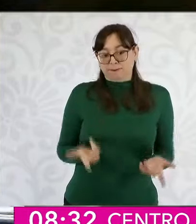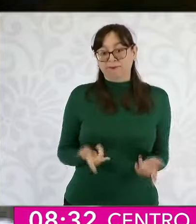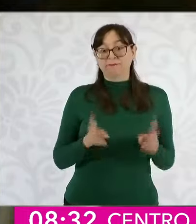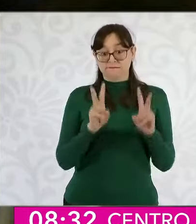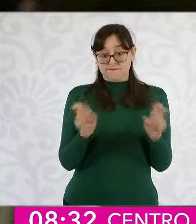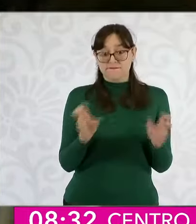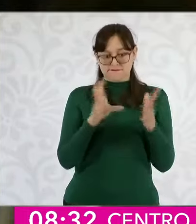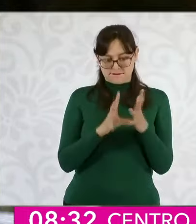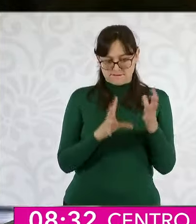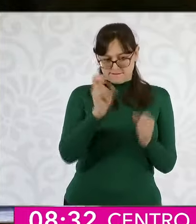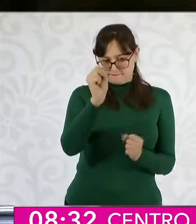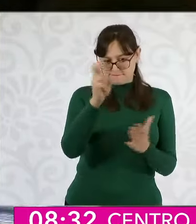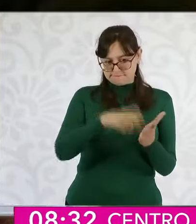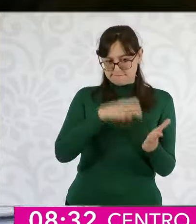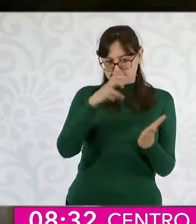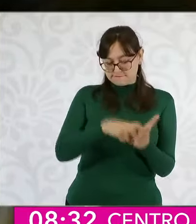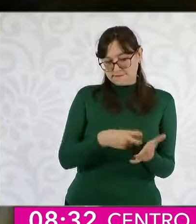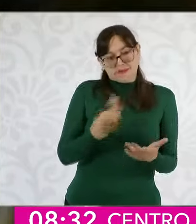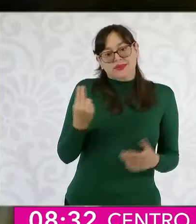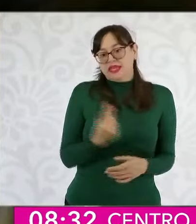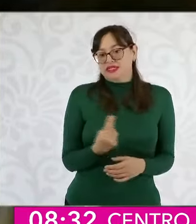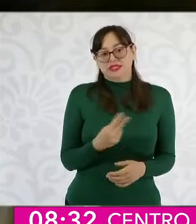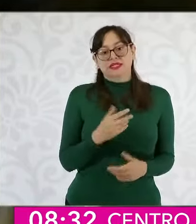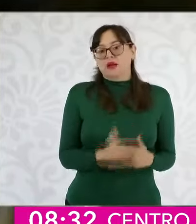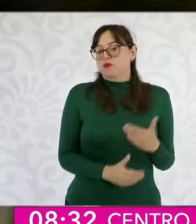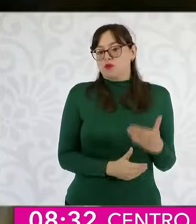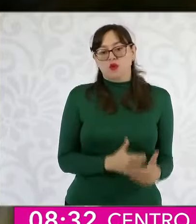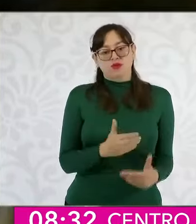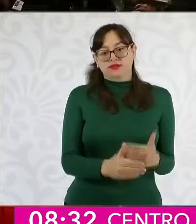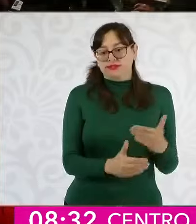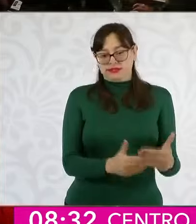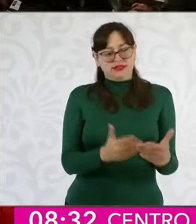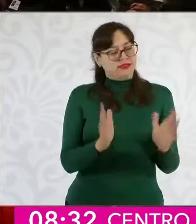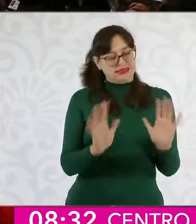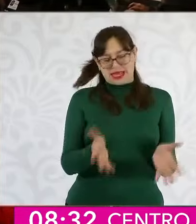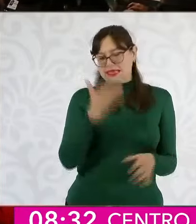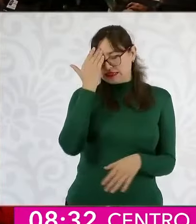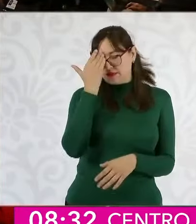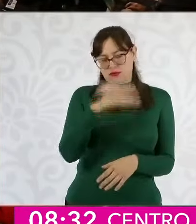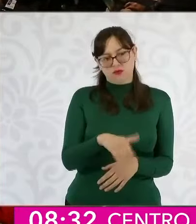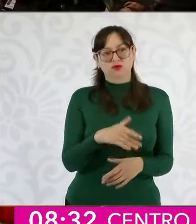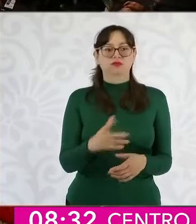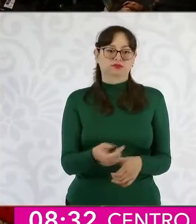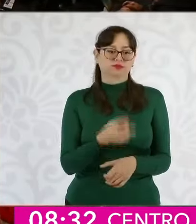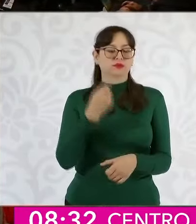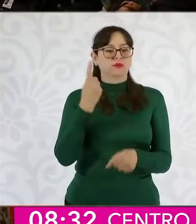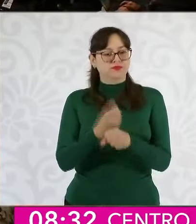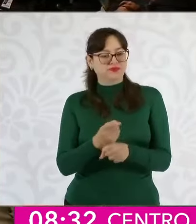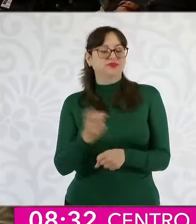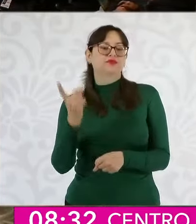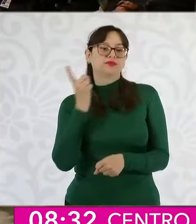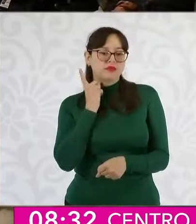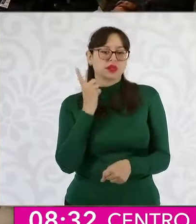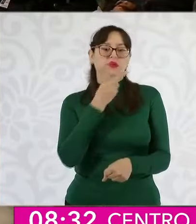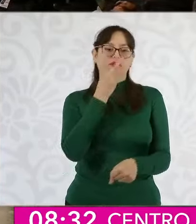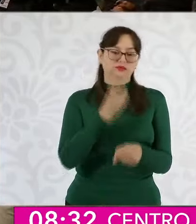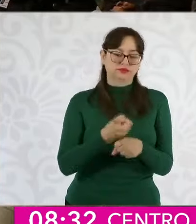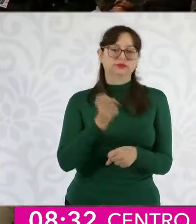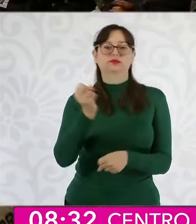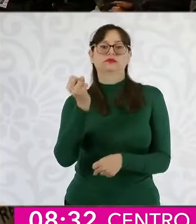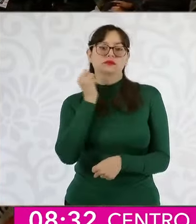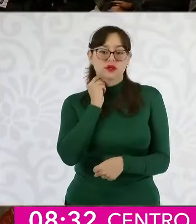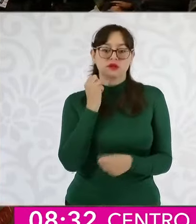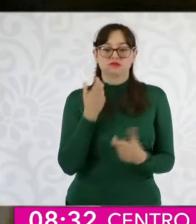reforma constitucional como tal, es decir, los procedimientos y el camino ya sabemos cuáles han sido, perdón, cuáles deben de ser.